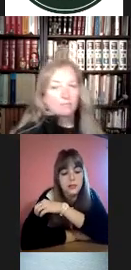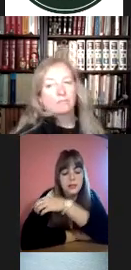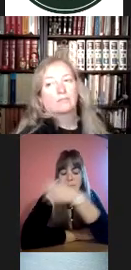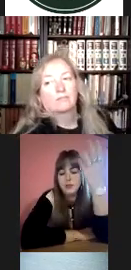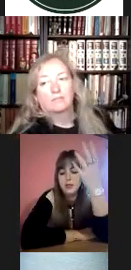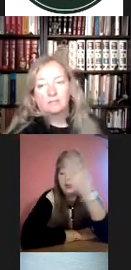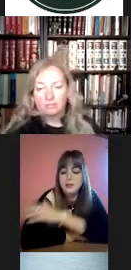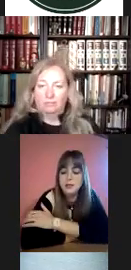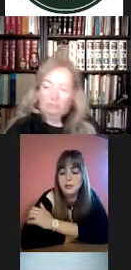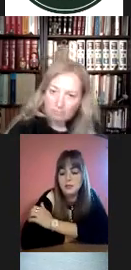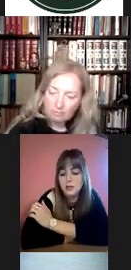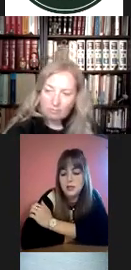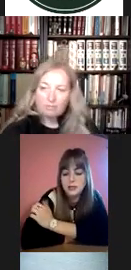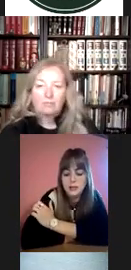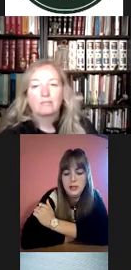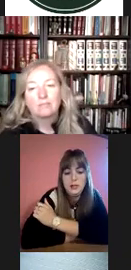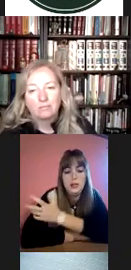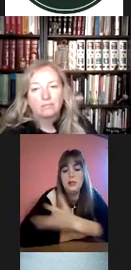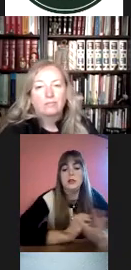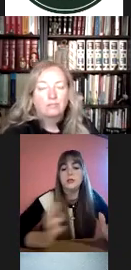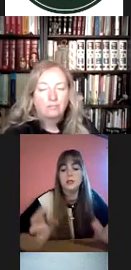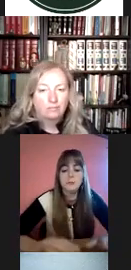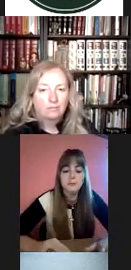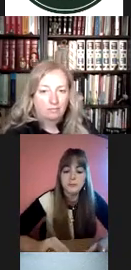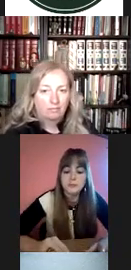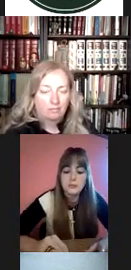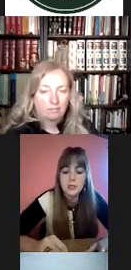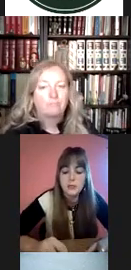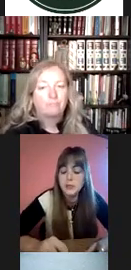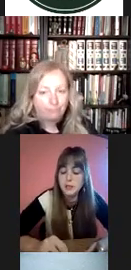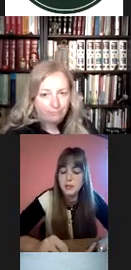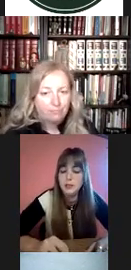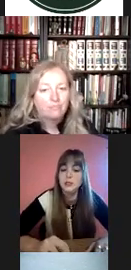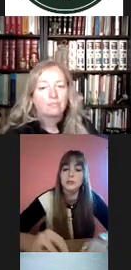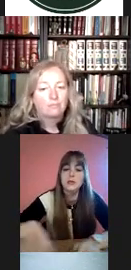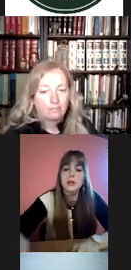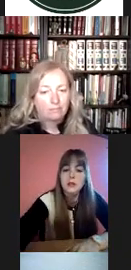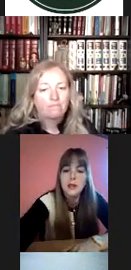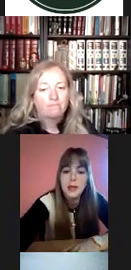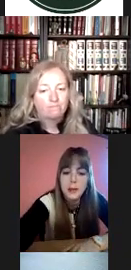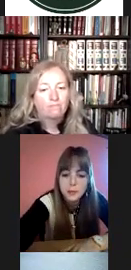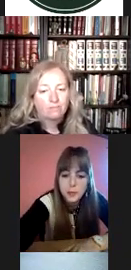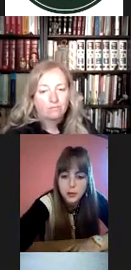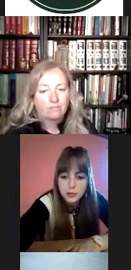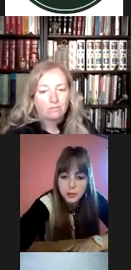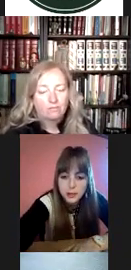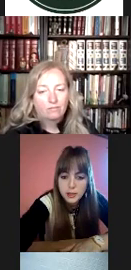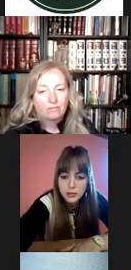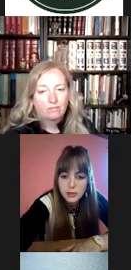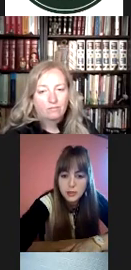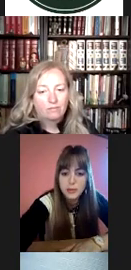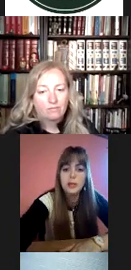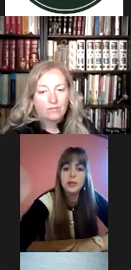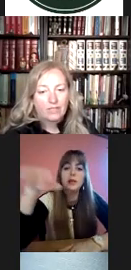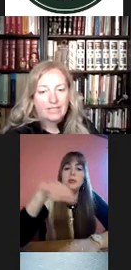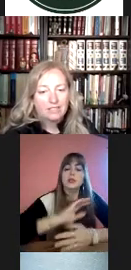¿no? Cantidad de animales en situación de calle y el estado ausente. Básicamente es eso. Perdón, Sebastián,